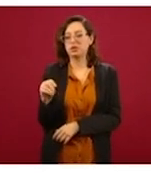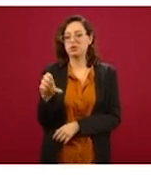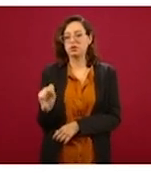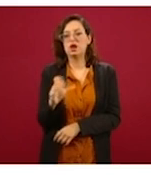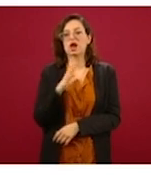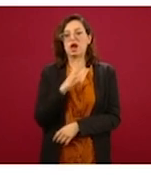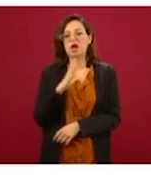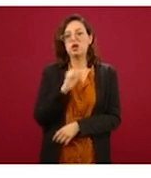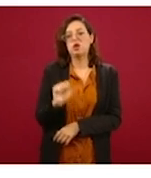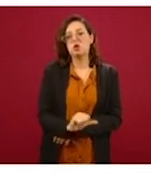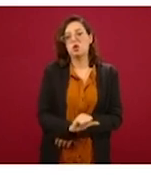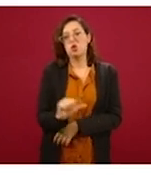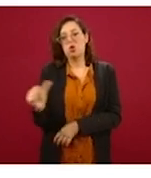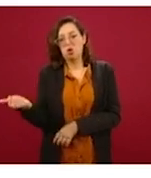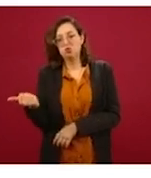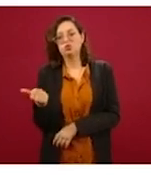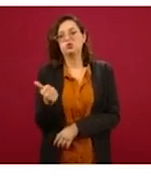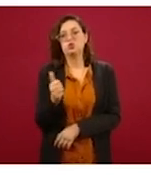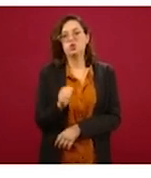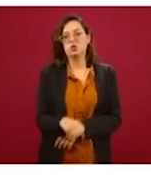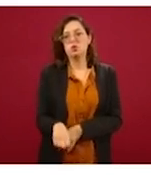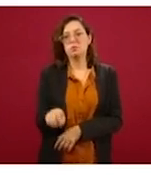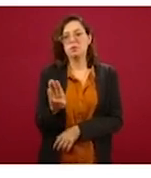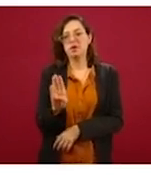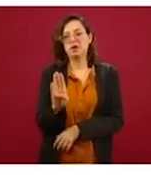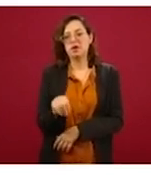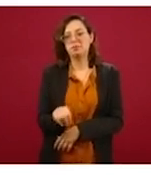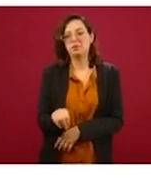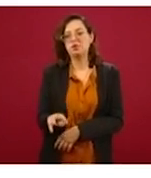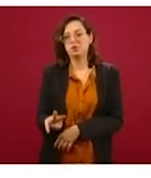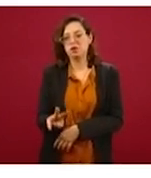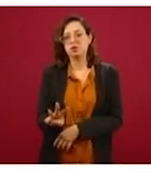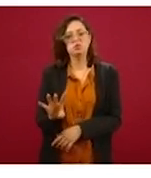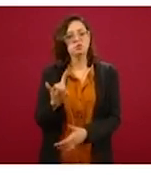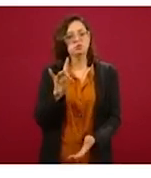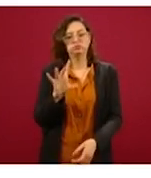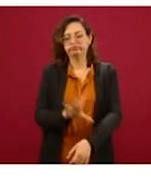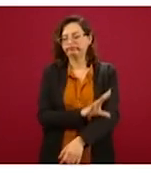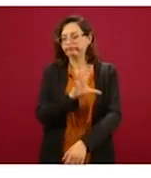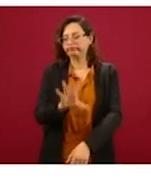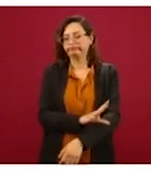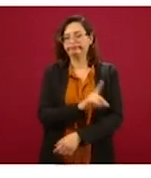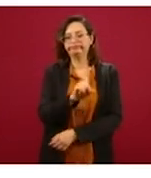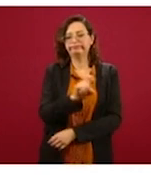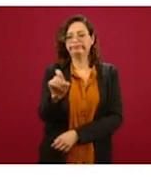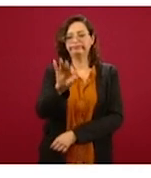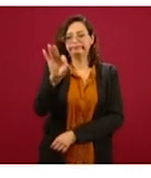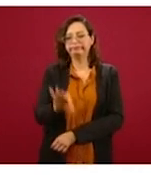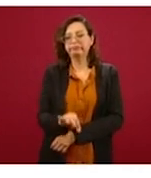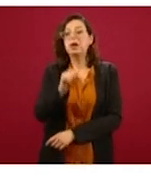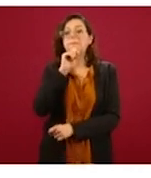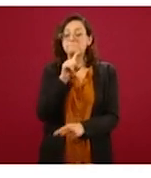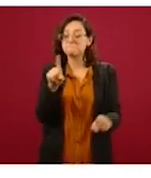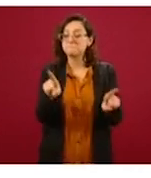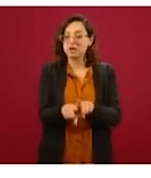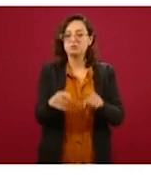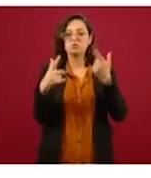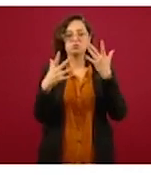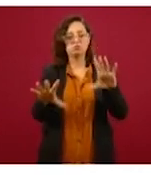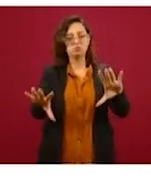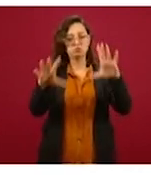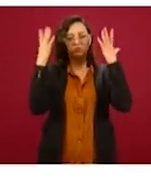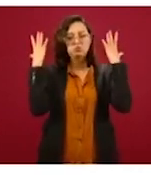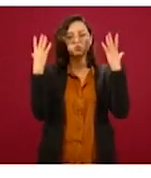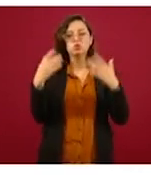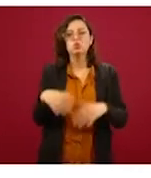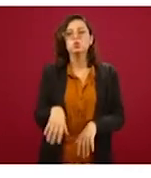i3. Este vehículo es totalmente eléctrico. Igual alcanza velocidades bastante elevadas en